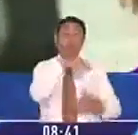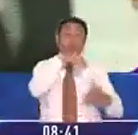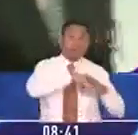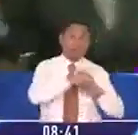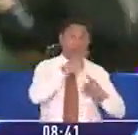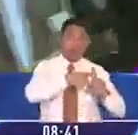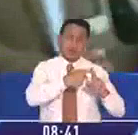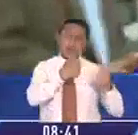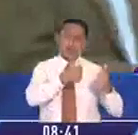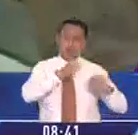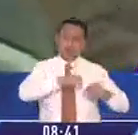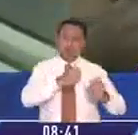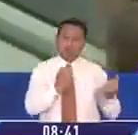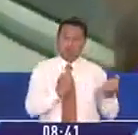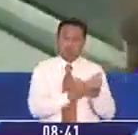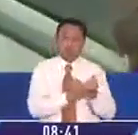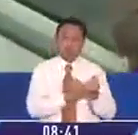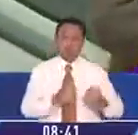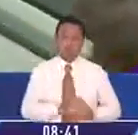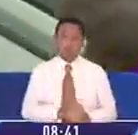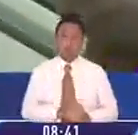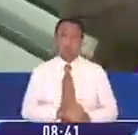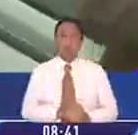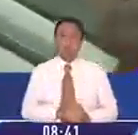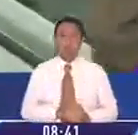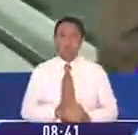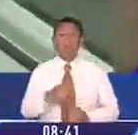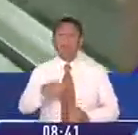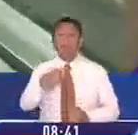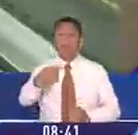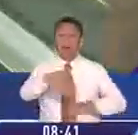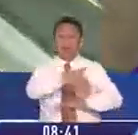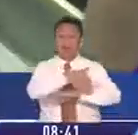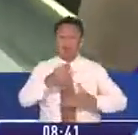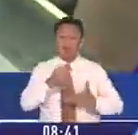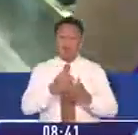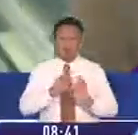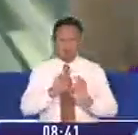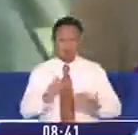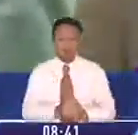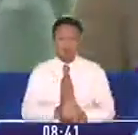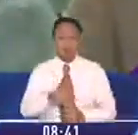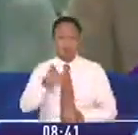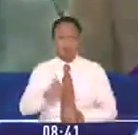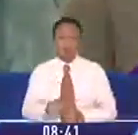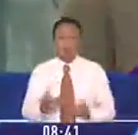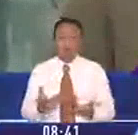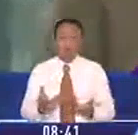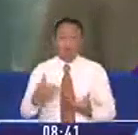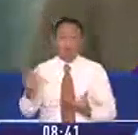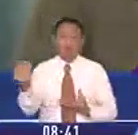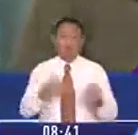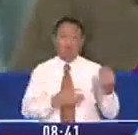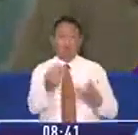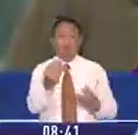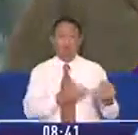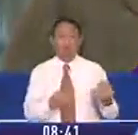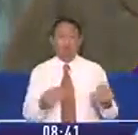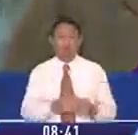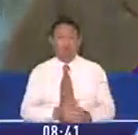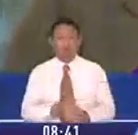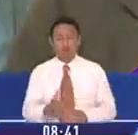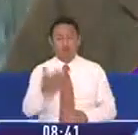formal. Y el momento que no haya compradores en la calle, tarde o temprano los vendedores de la calle que